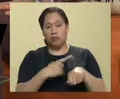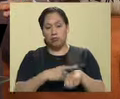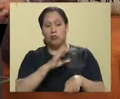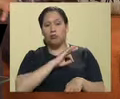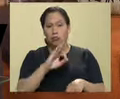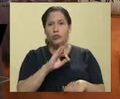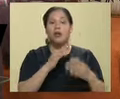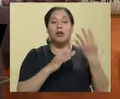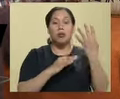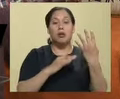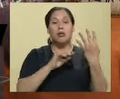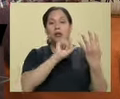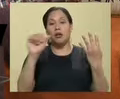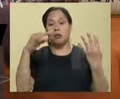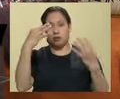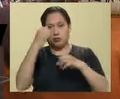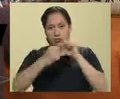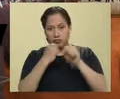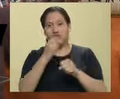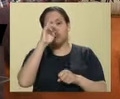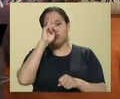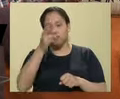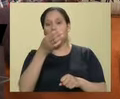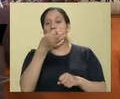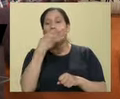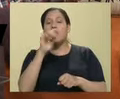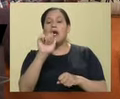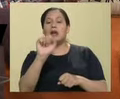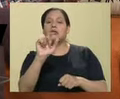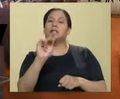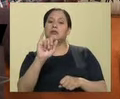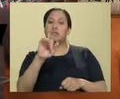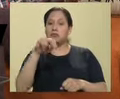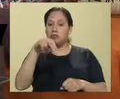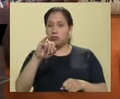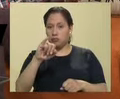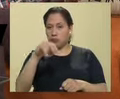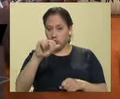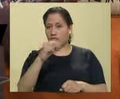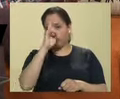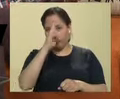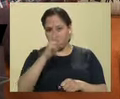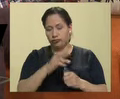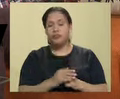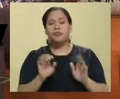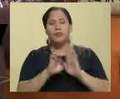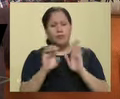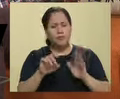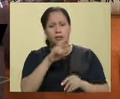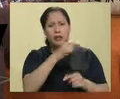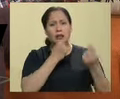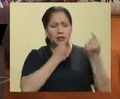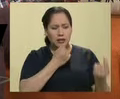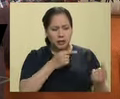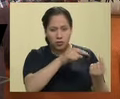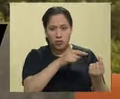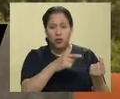4 y 14 años de edad, es cuando más ves esto. Y se ha visto la asociación, cuando tú das a un